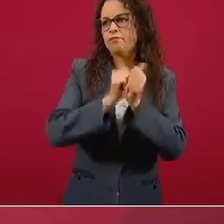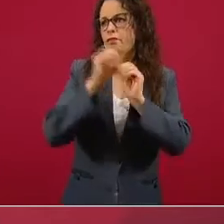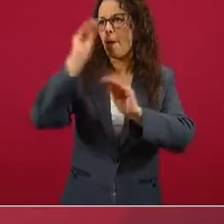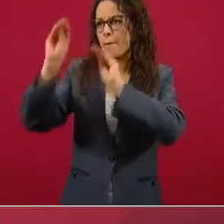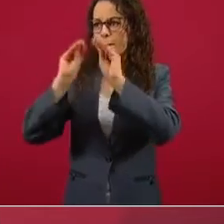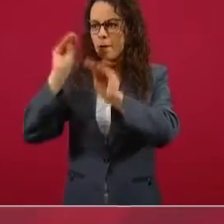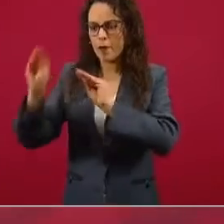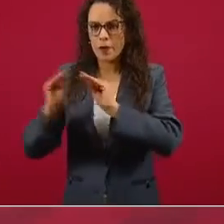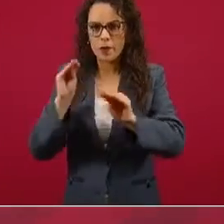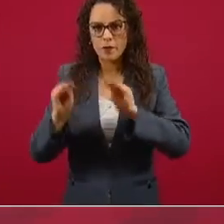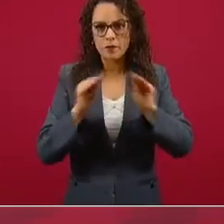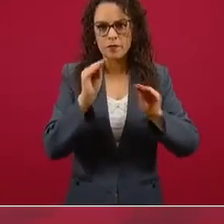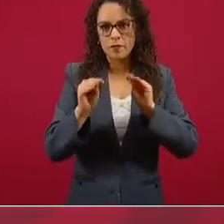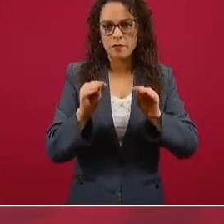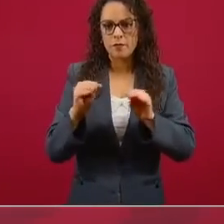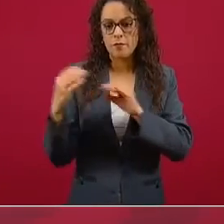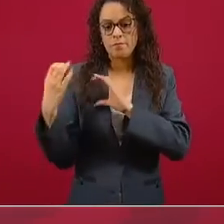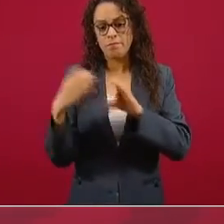contrataron